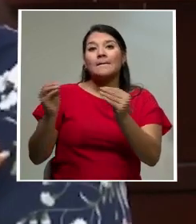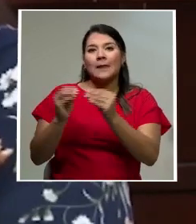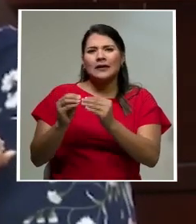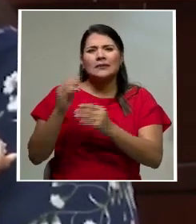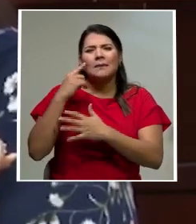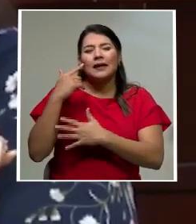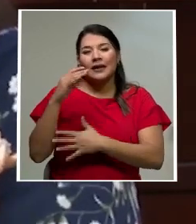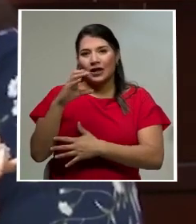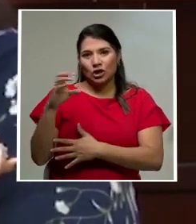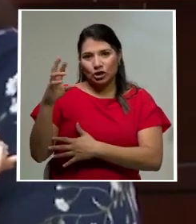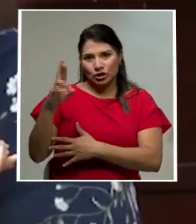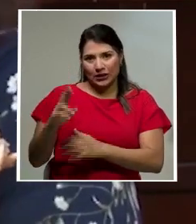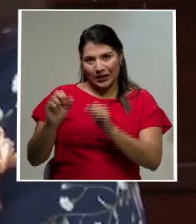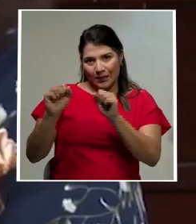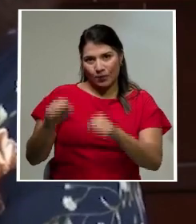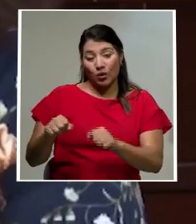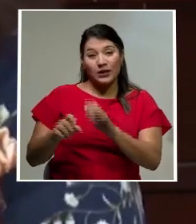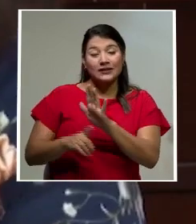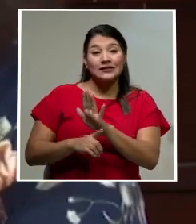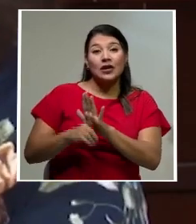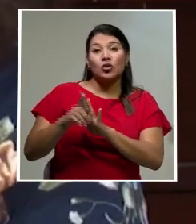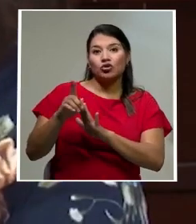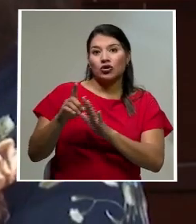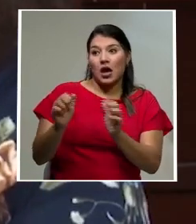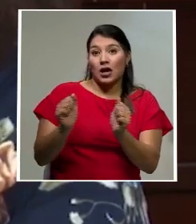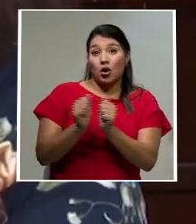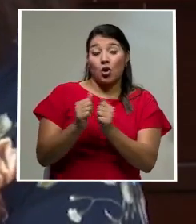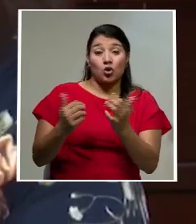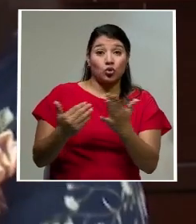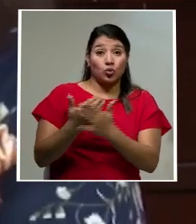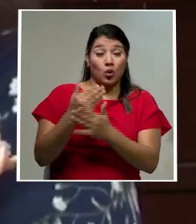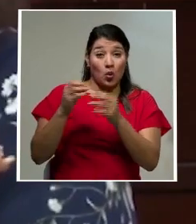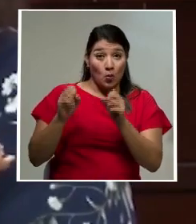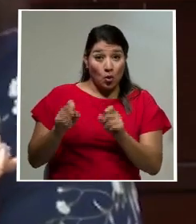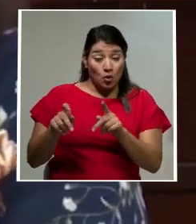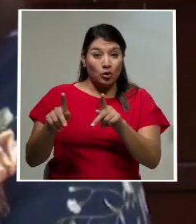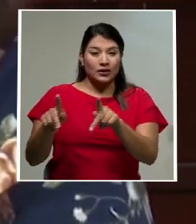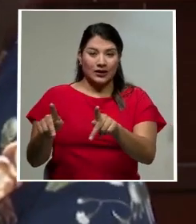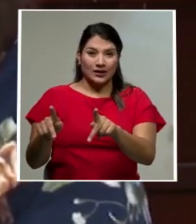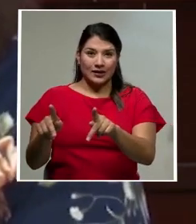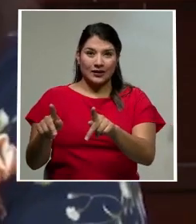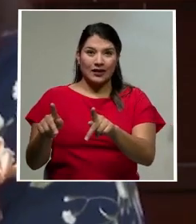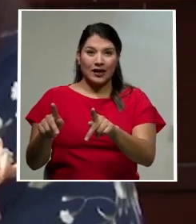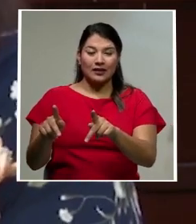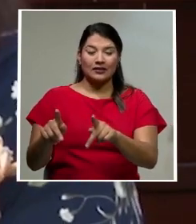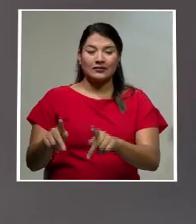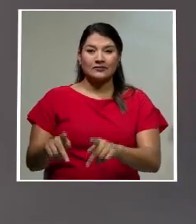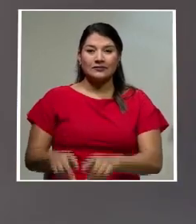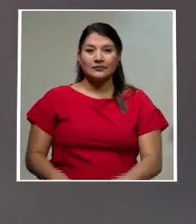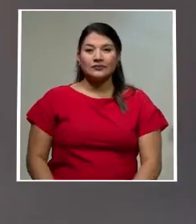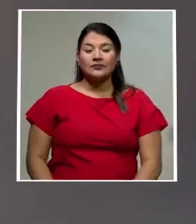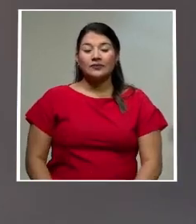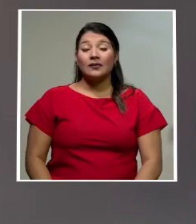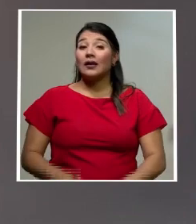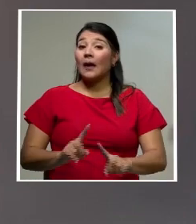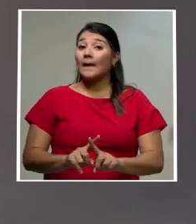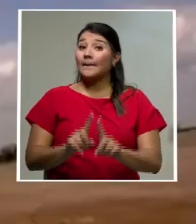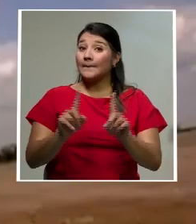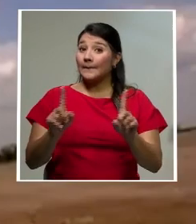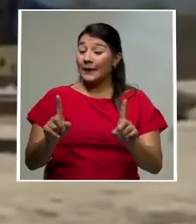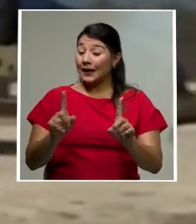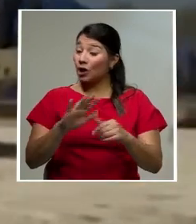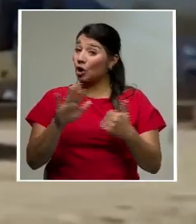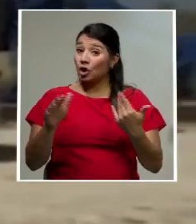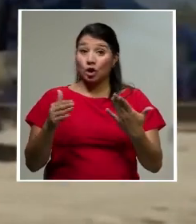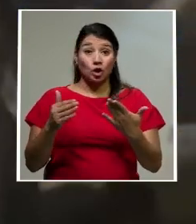que nuestro país pueda desarrollarse con nuevas oportunidades a razón de esta apuesta verde que hemos hecho. Sin embargo, no todo es